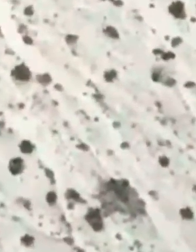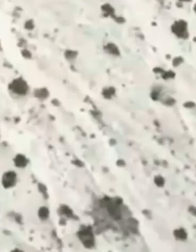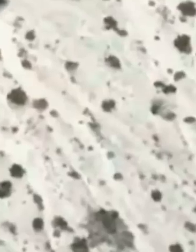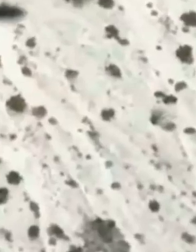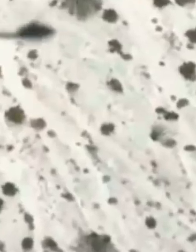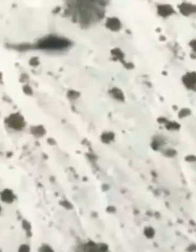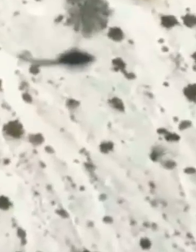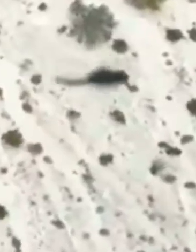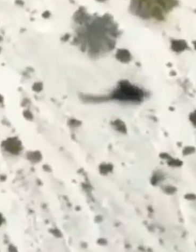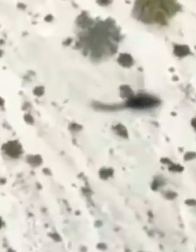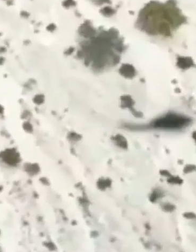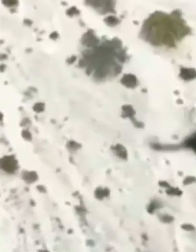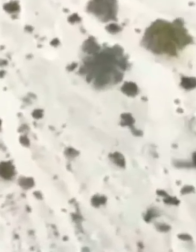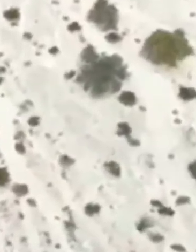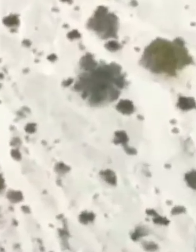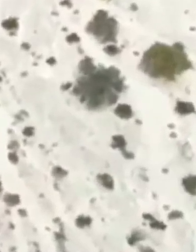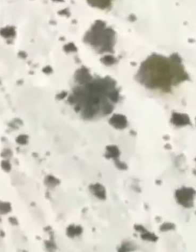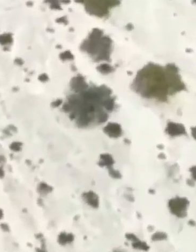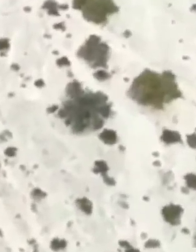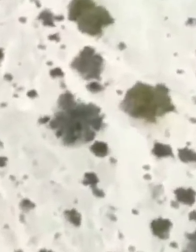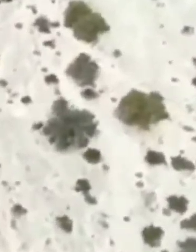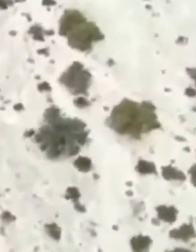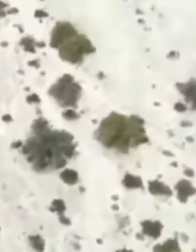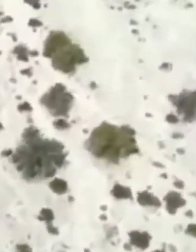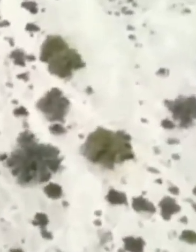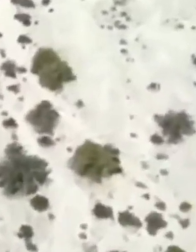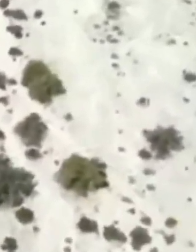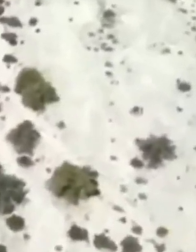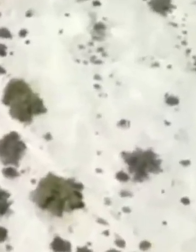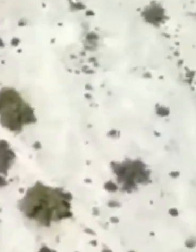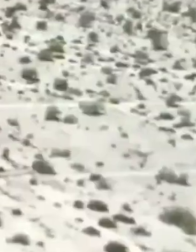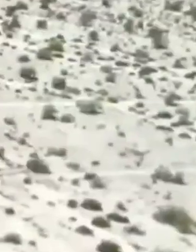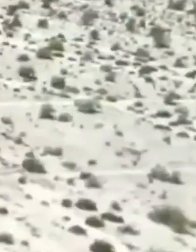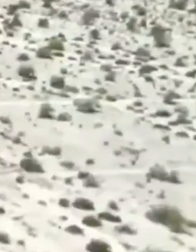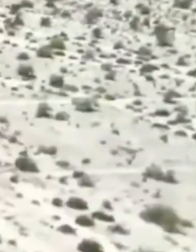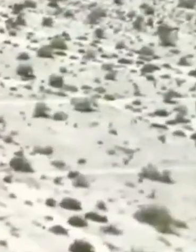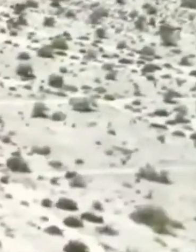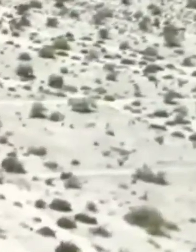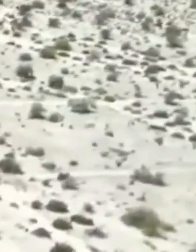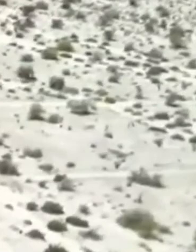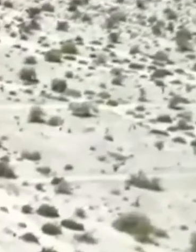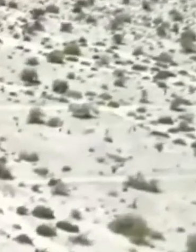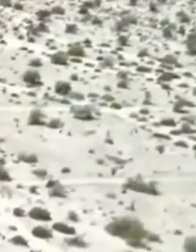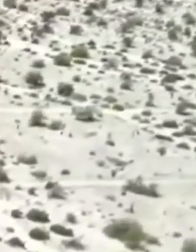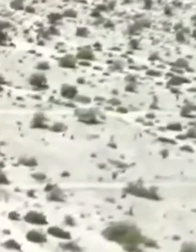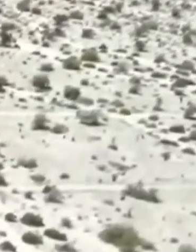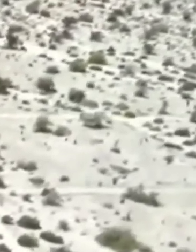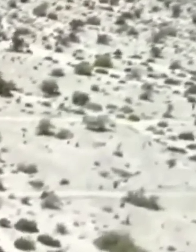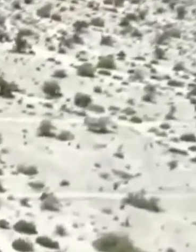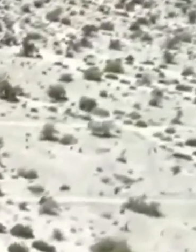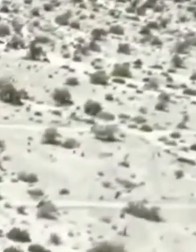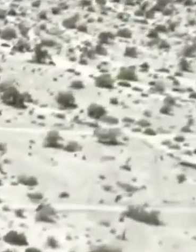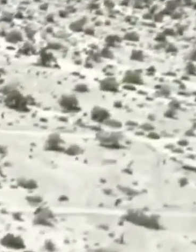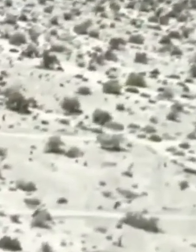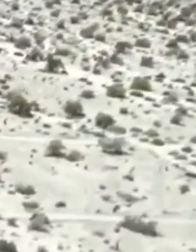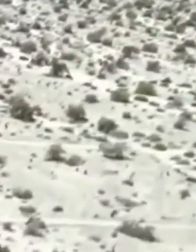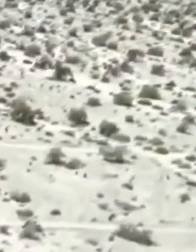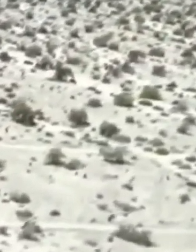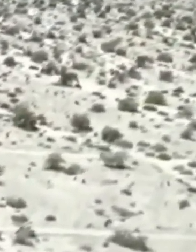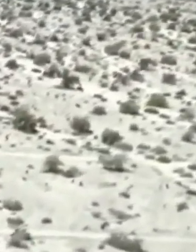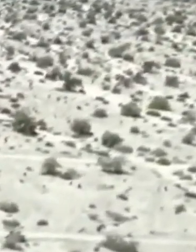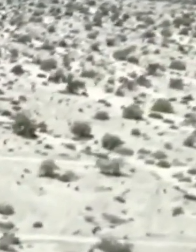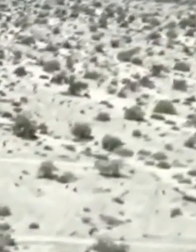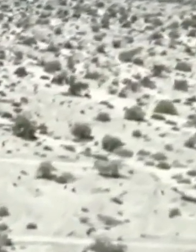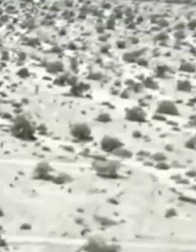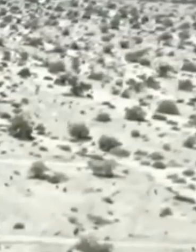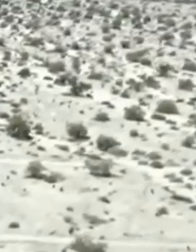de planeación del sistema eléctrico se transformó. Las administraciones anteriores diseñaron el despliegue de la red en beneficio de las centrales privadas y